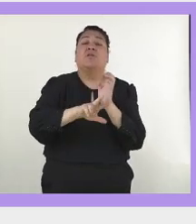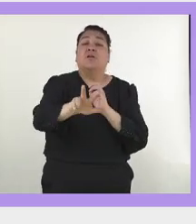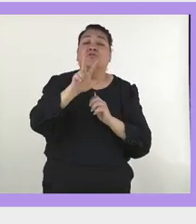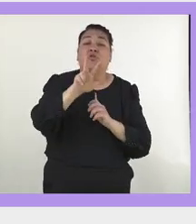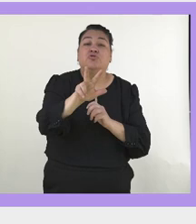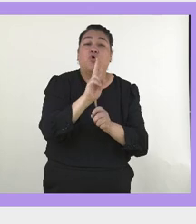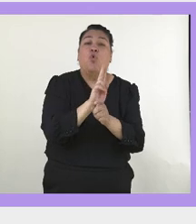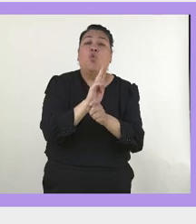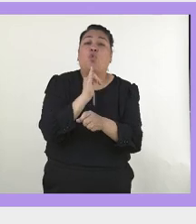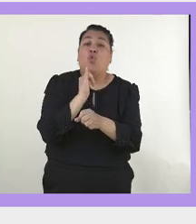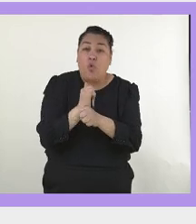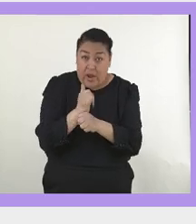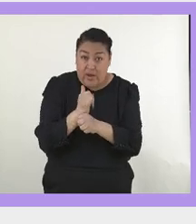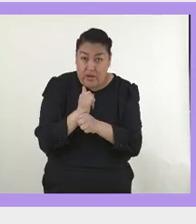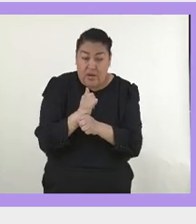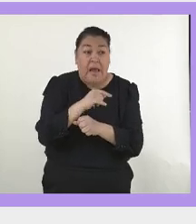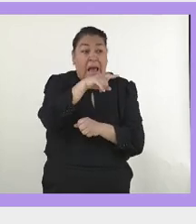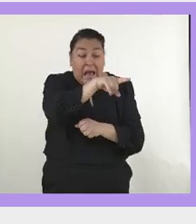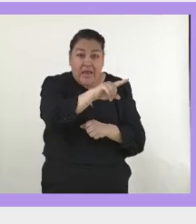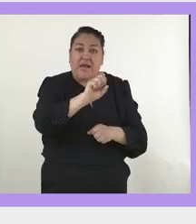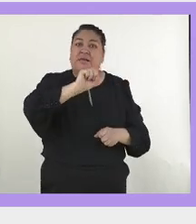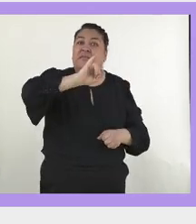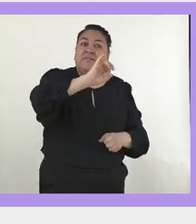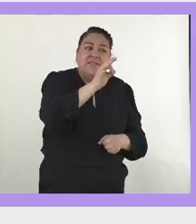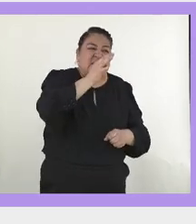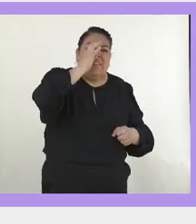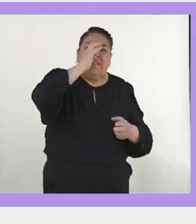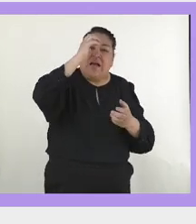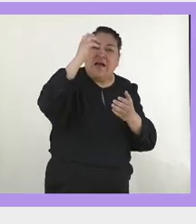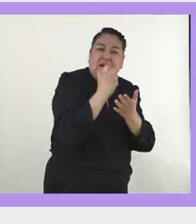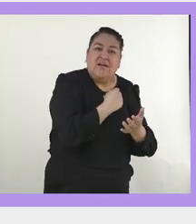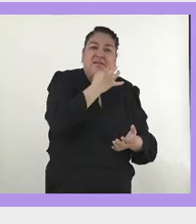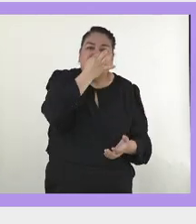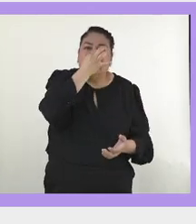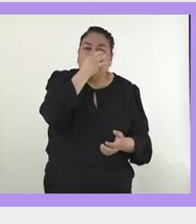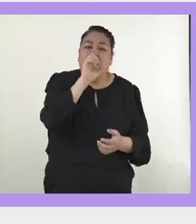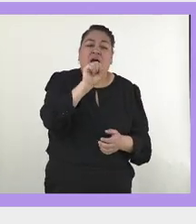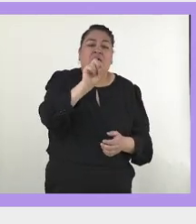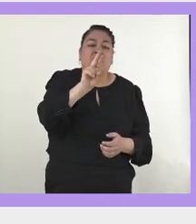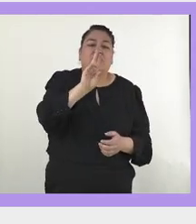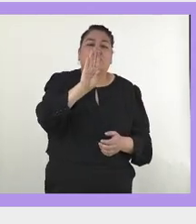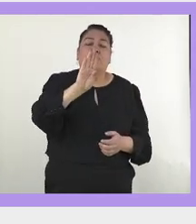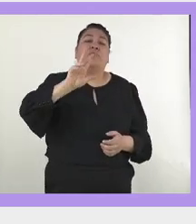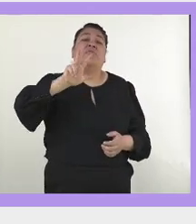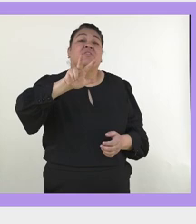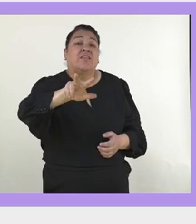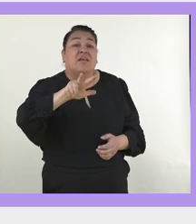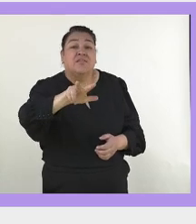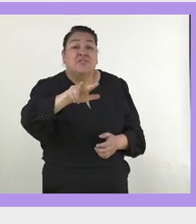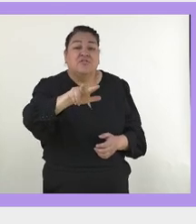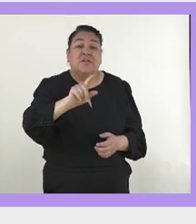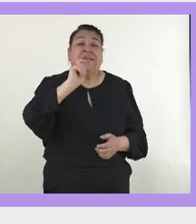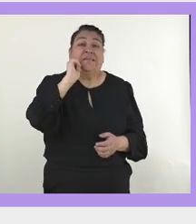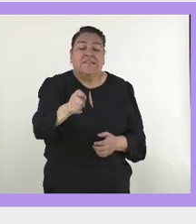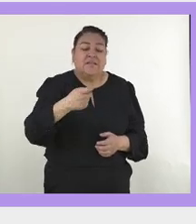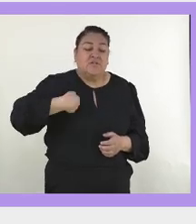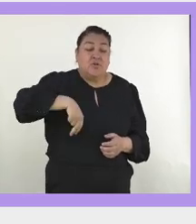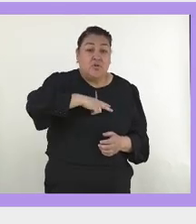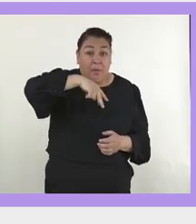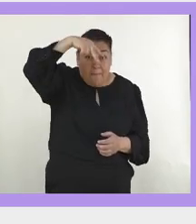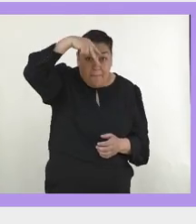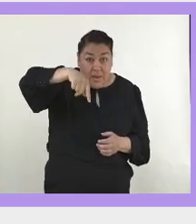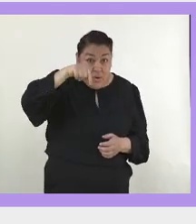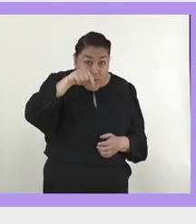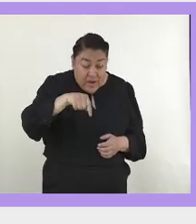el principio en la apuesta de México es el largo plazo y eso muchas veces es lo que tenemos que no tenemos